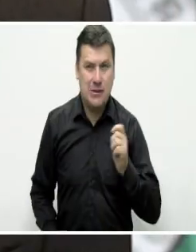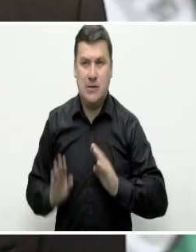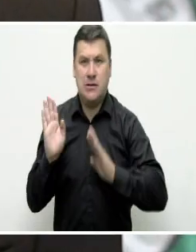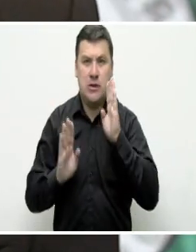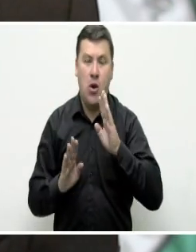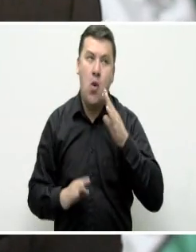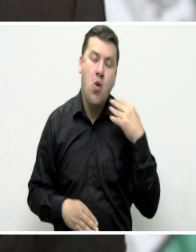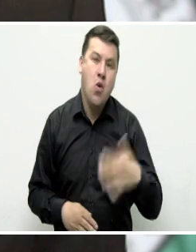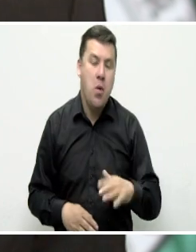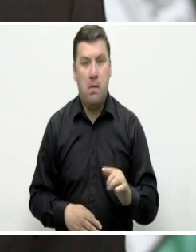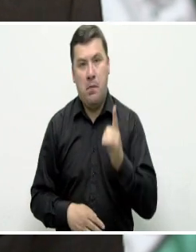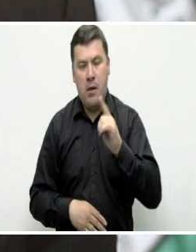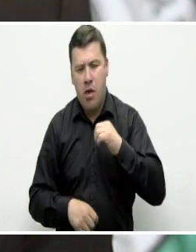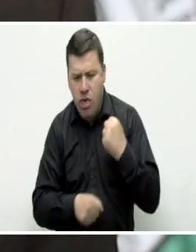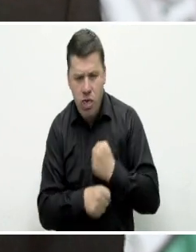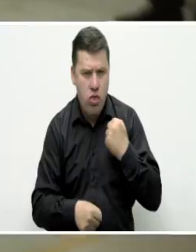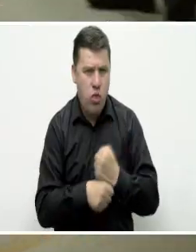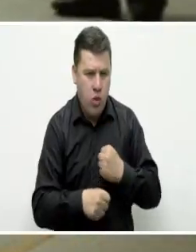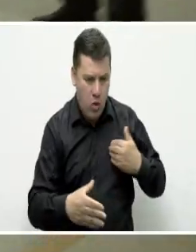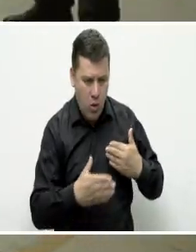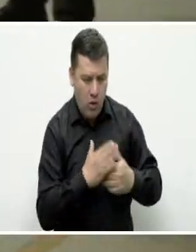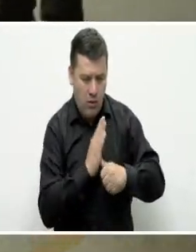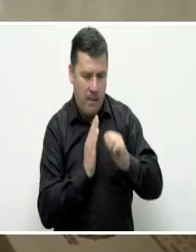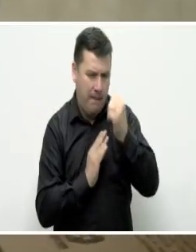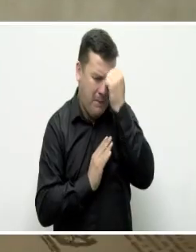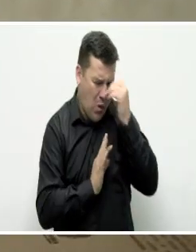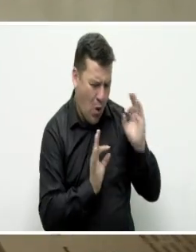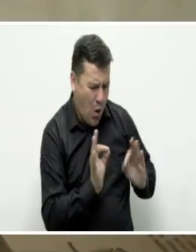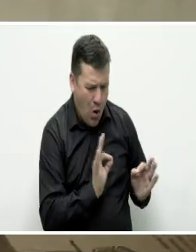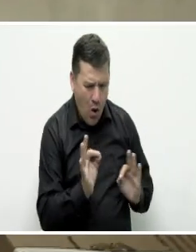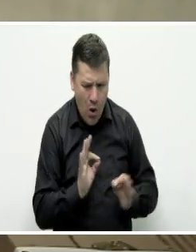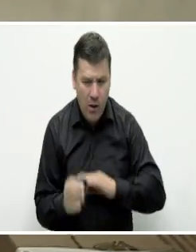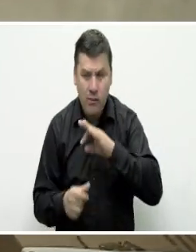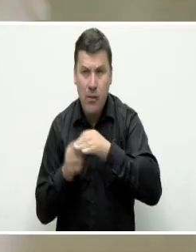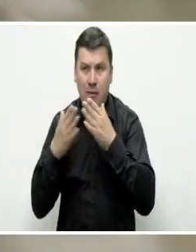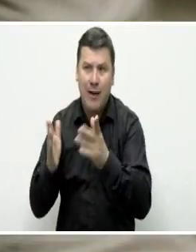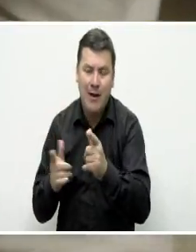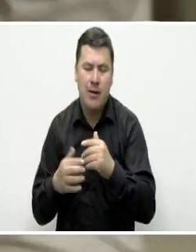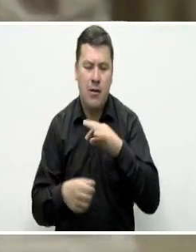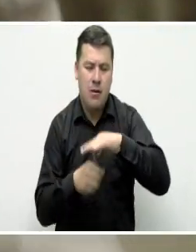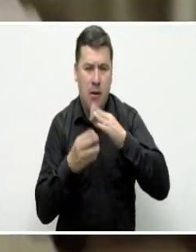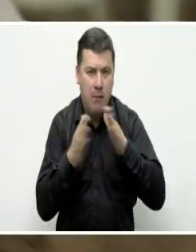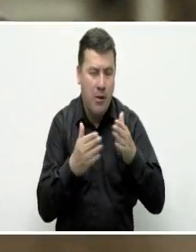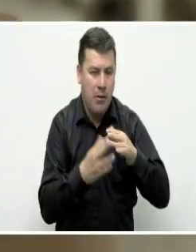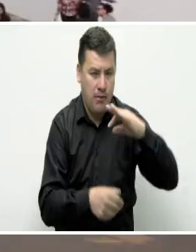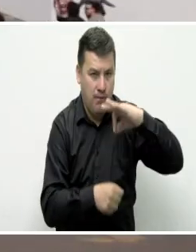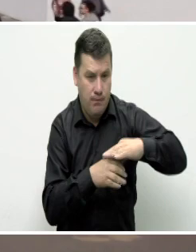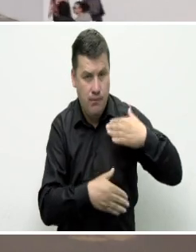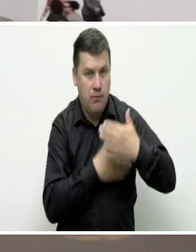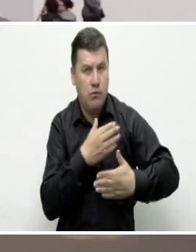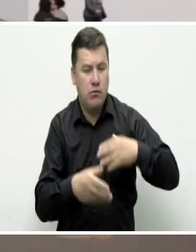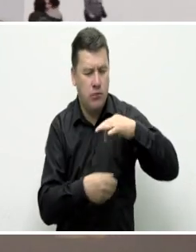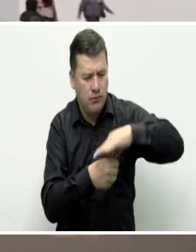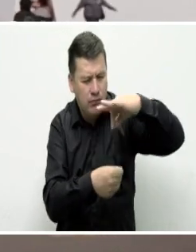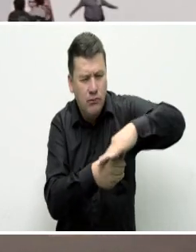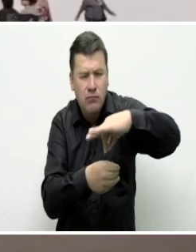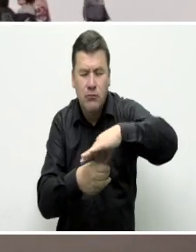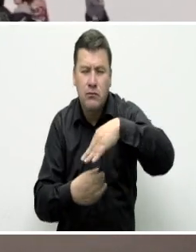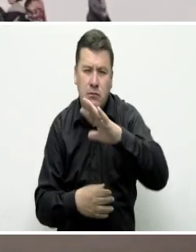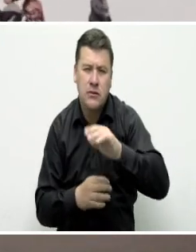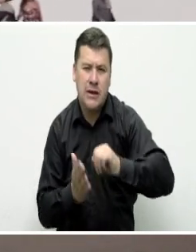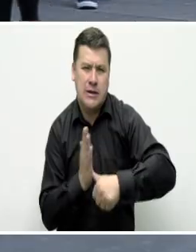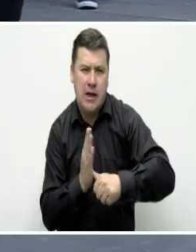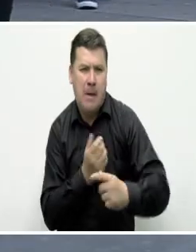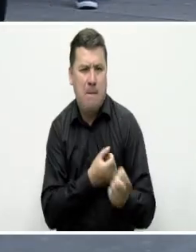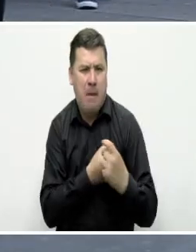nunca antes vistas en la registraduría y en los procesos electorales. Un proceso electoral que tuvimos también una inscripción de cédulas